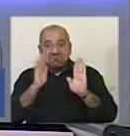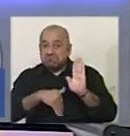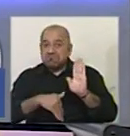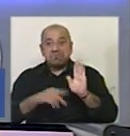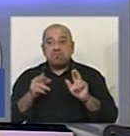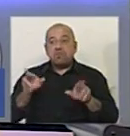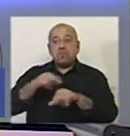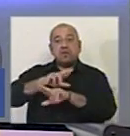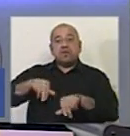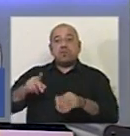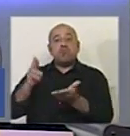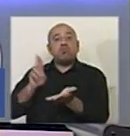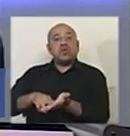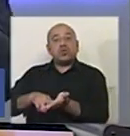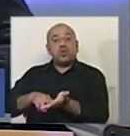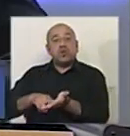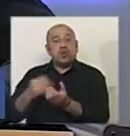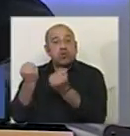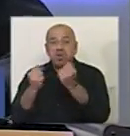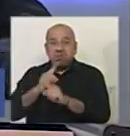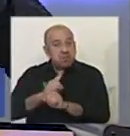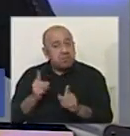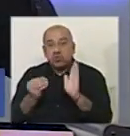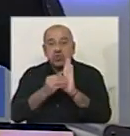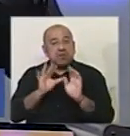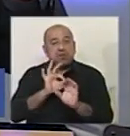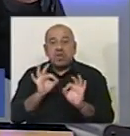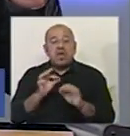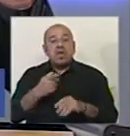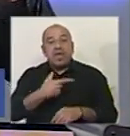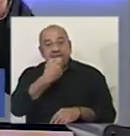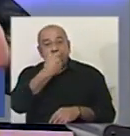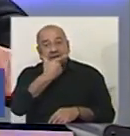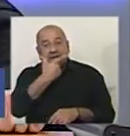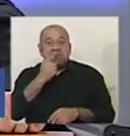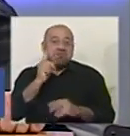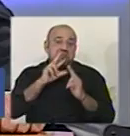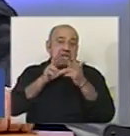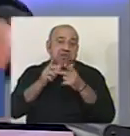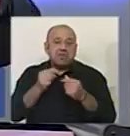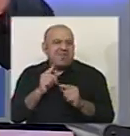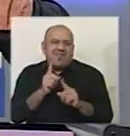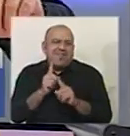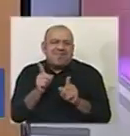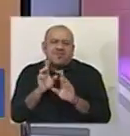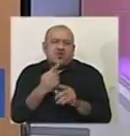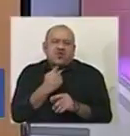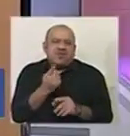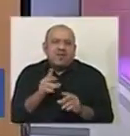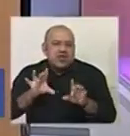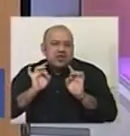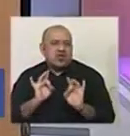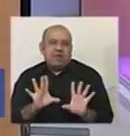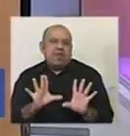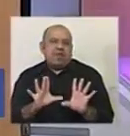al proteccionismo, porque según dijo Macri, era un etiquetado, curioso el término que usó, era un etiquetado con el que Trump no estaba